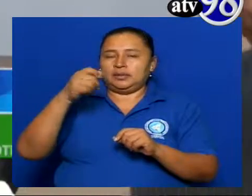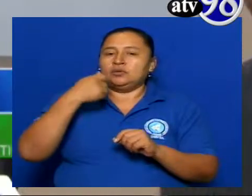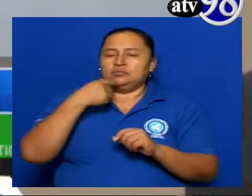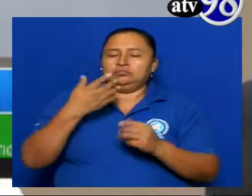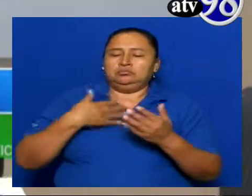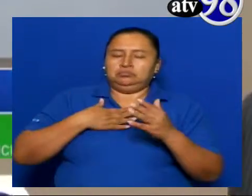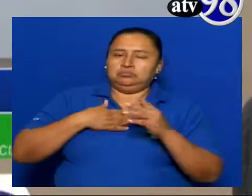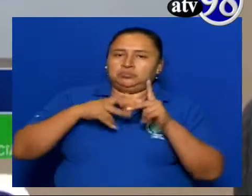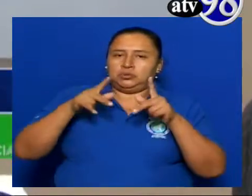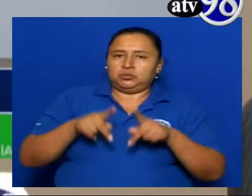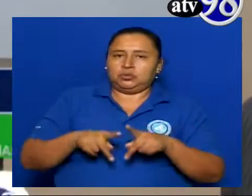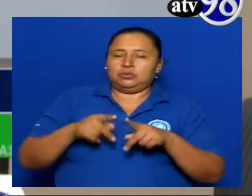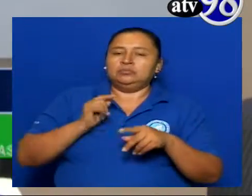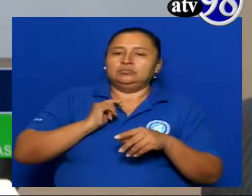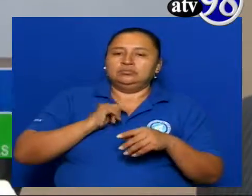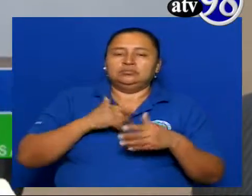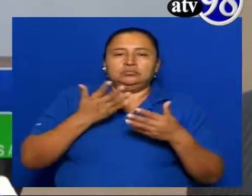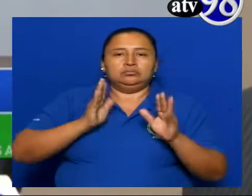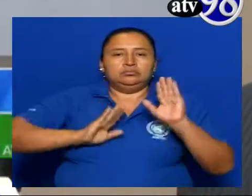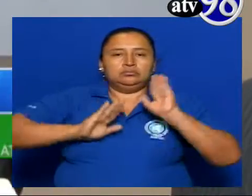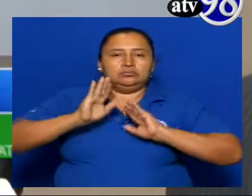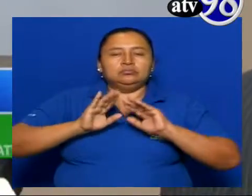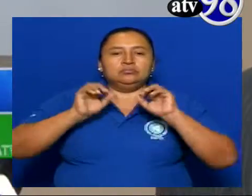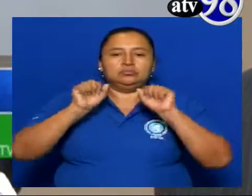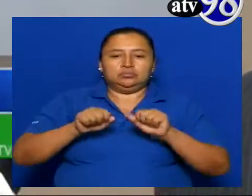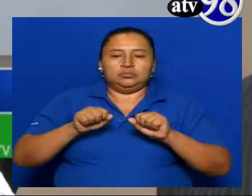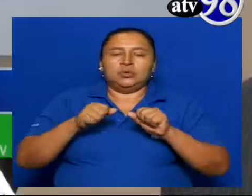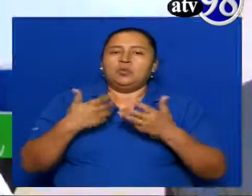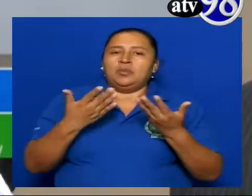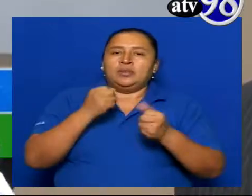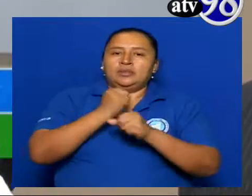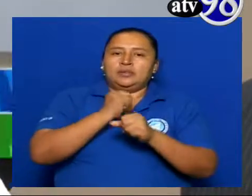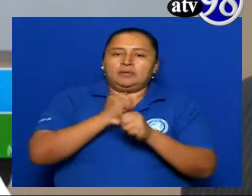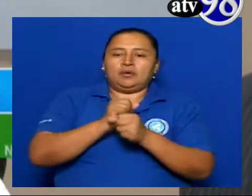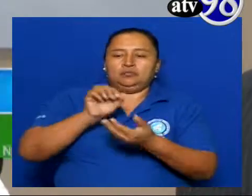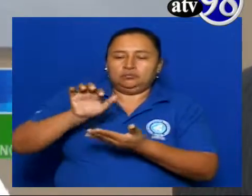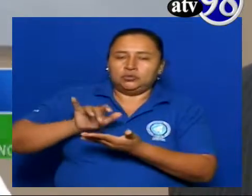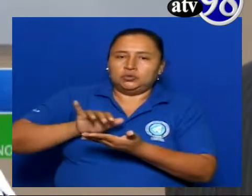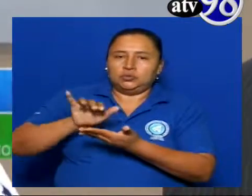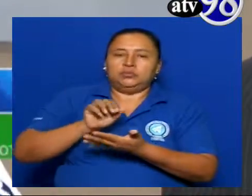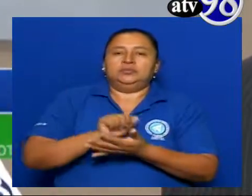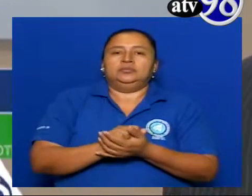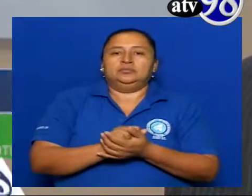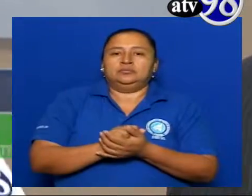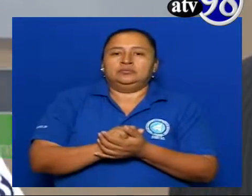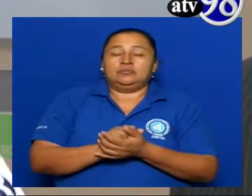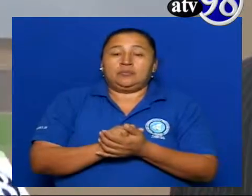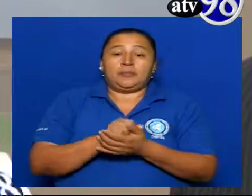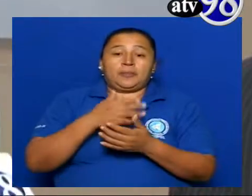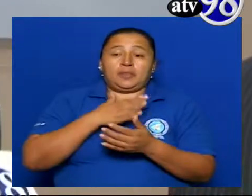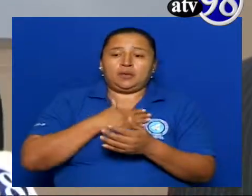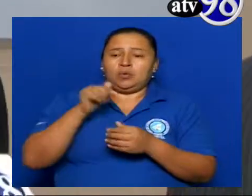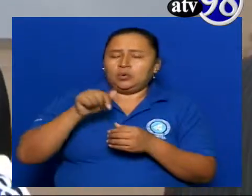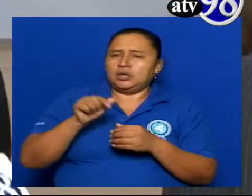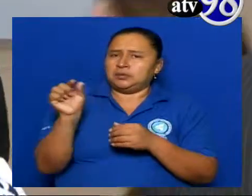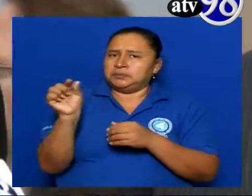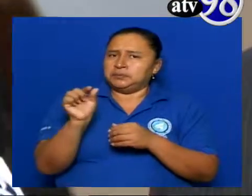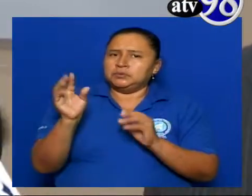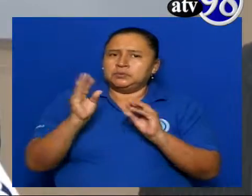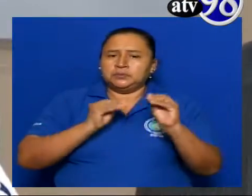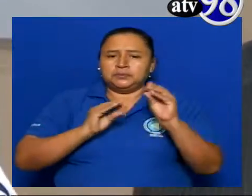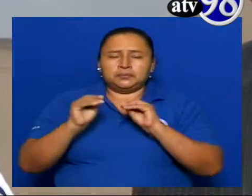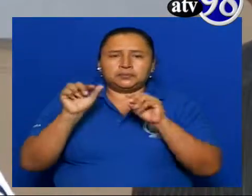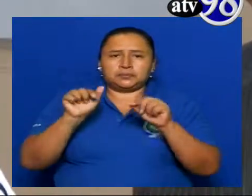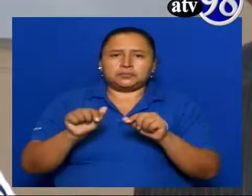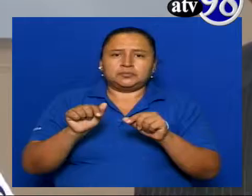muchísimo lo importante que es el trabajo de la Contraloría. Y en nuestra recién conversación que